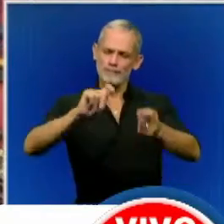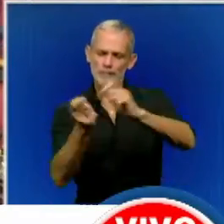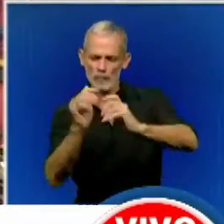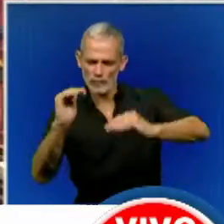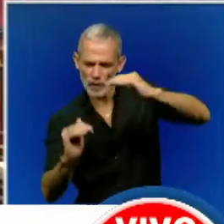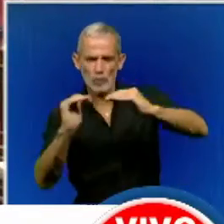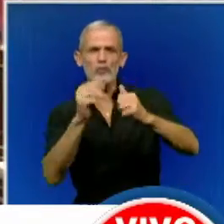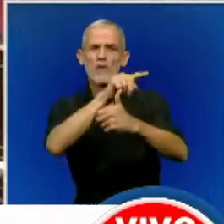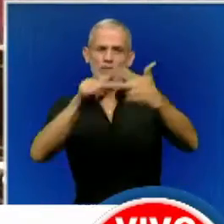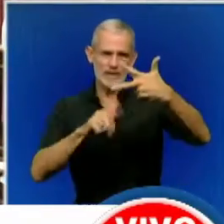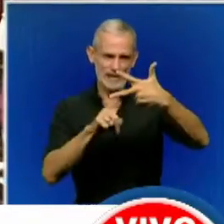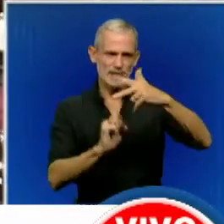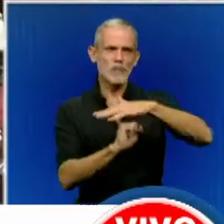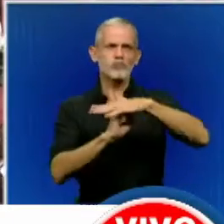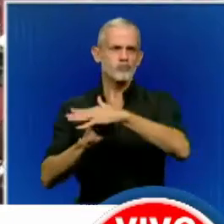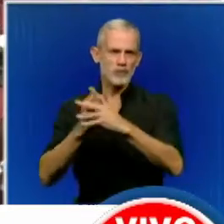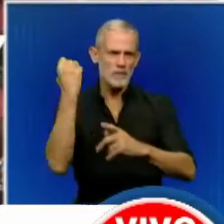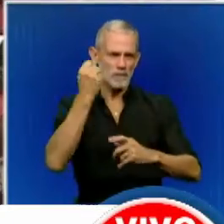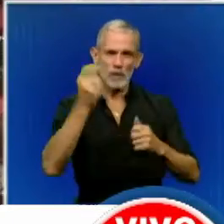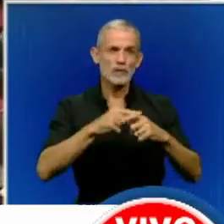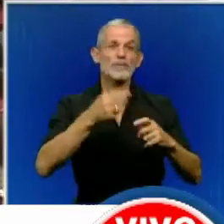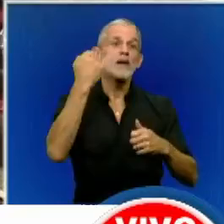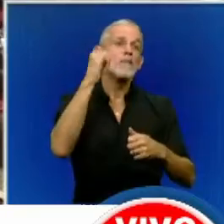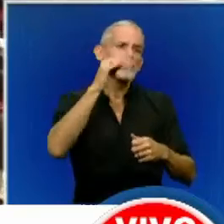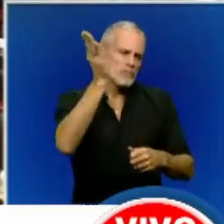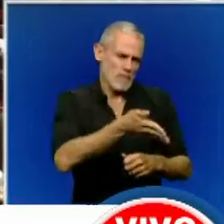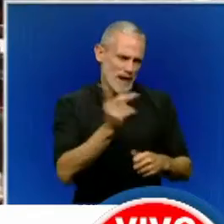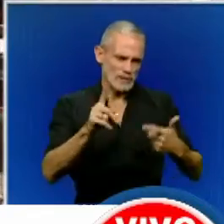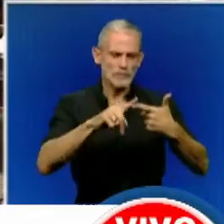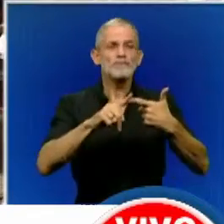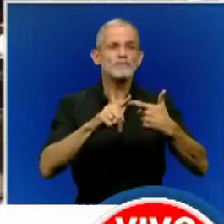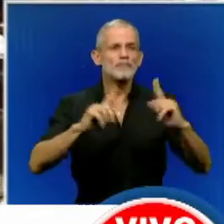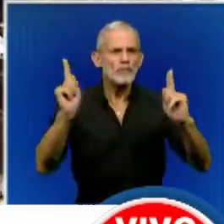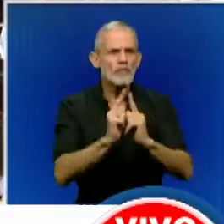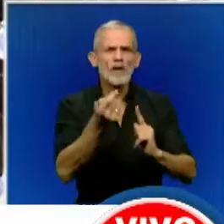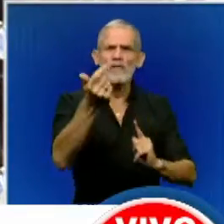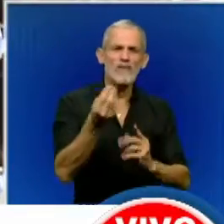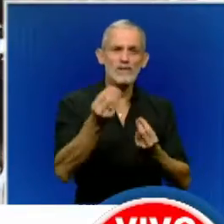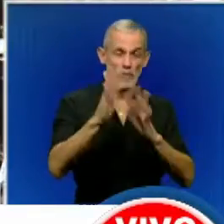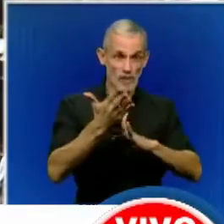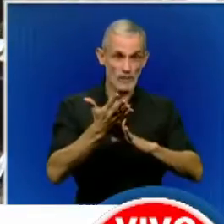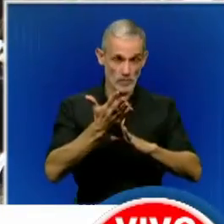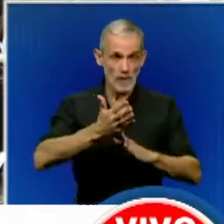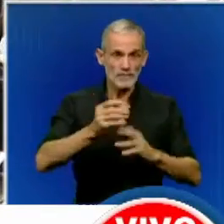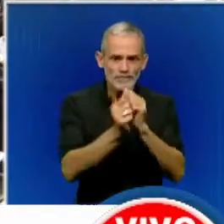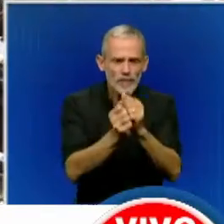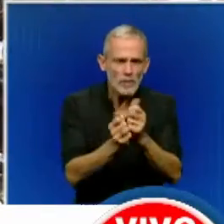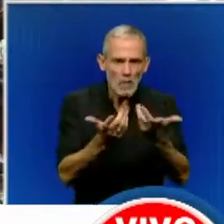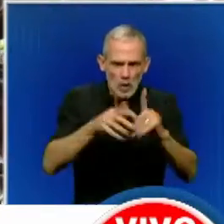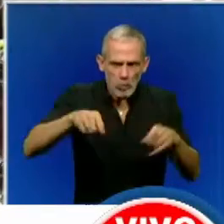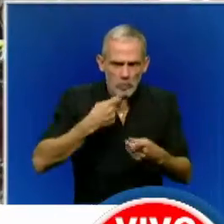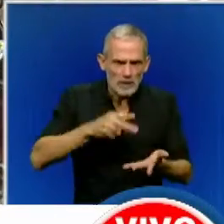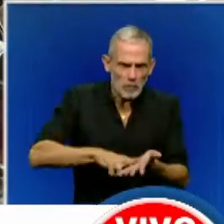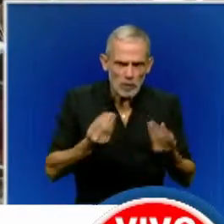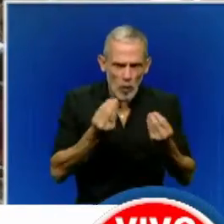basado en 3 pilares. Primero, reducir alícuotas. Segundo, simplificar el sistema, porque los emprendedores argentinos ya ni saben qué